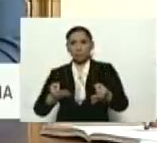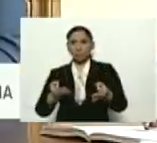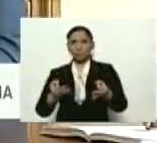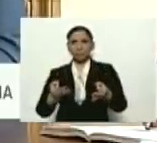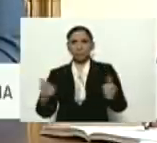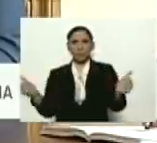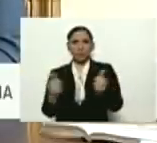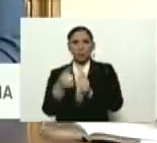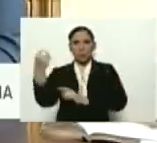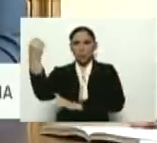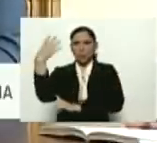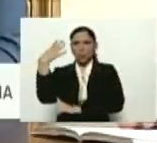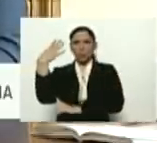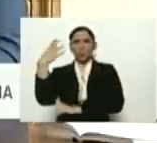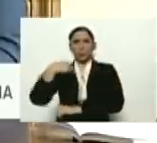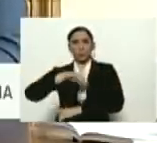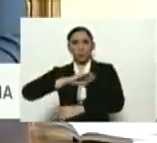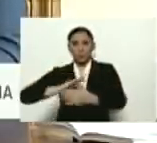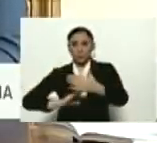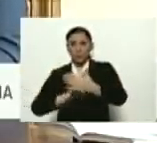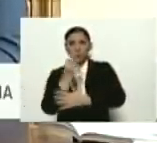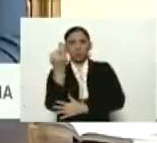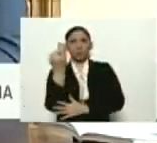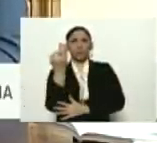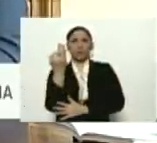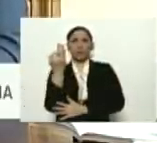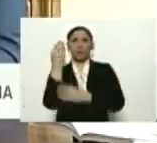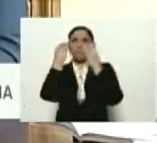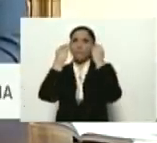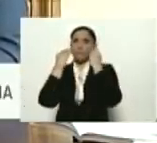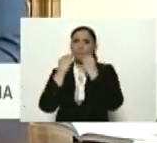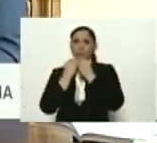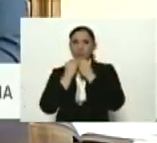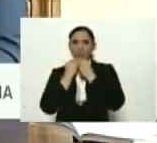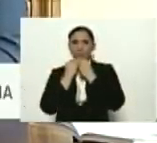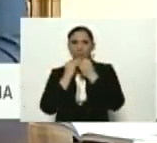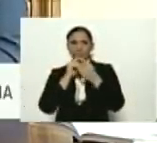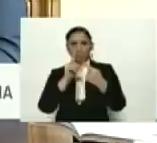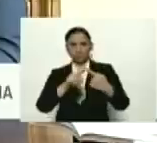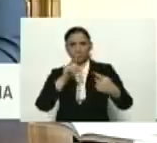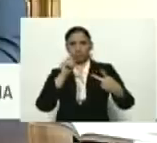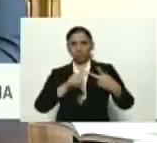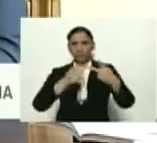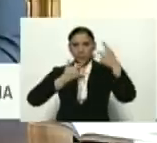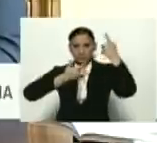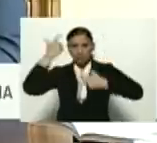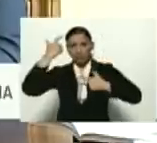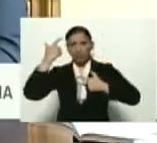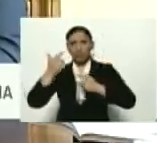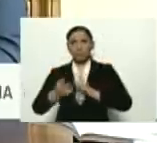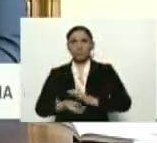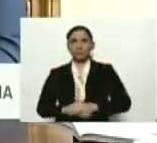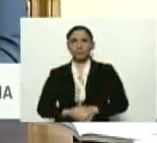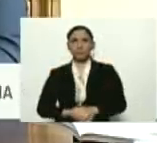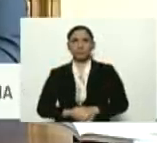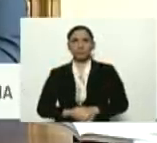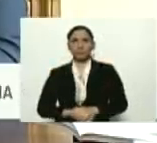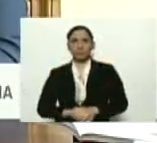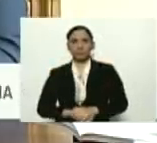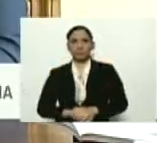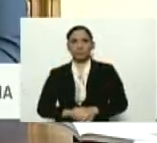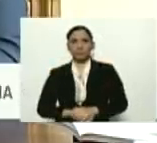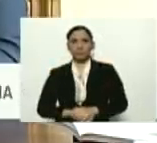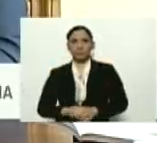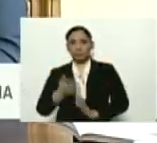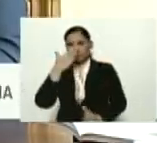la luz infinita de nuestros fundadores, Fidel Castro Ruz, Hugo Rafael Chávez Frías,